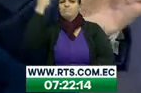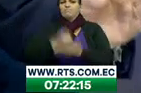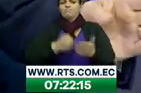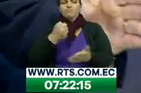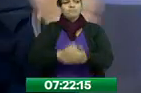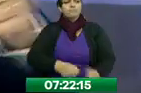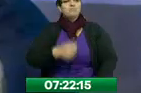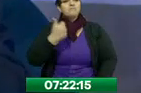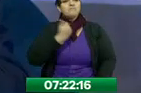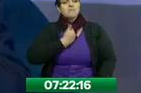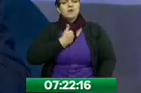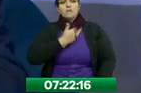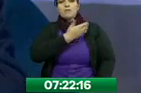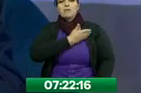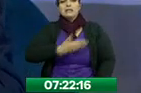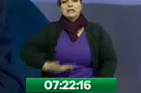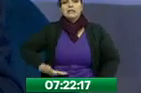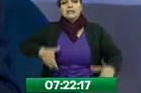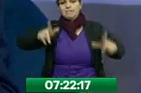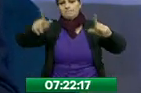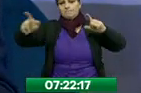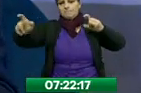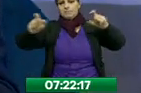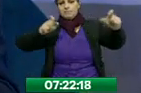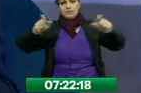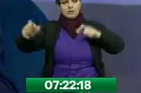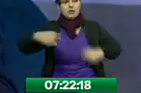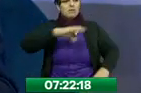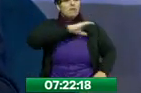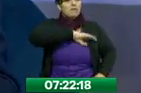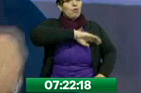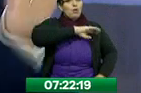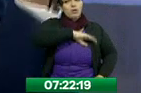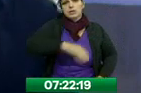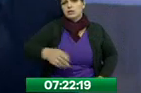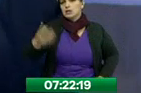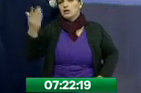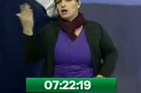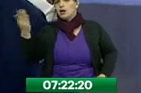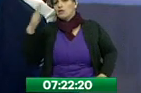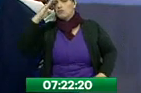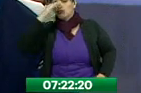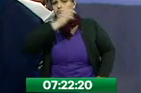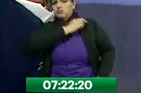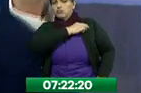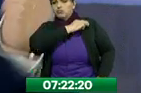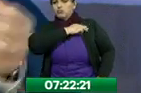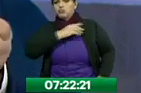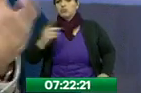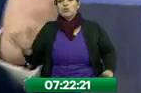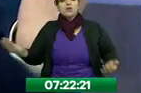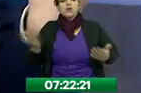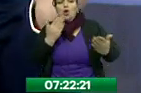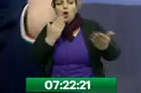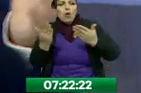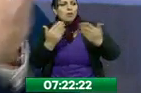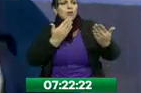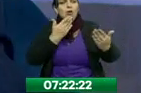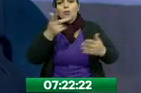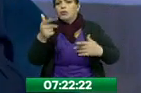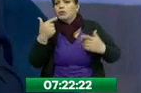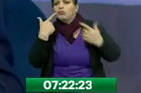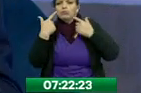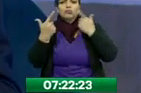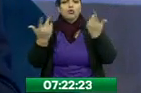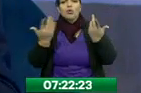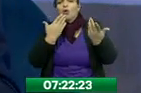Nacional. Vea un ejemplo. El presidente de El Salvador, que recién se acaba de posesionar. El Salvador es un país con